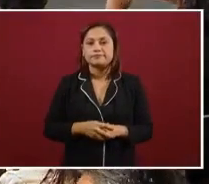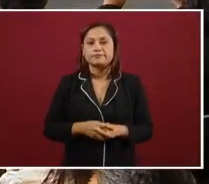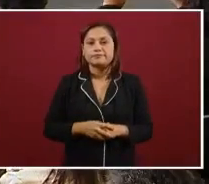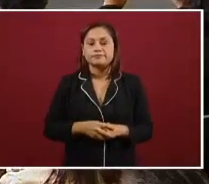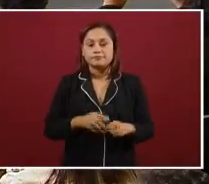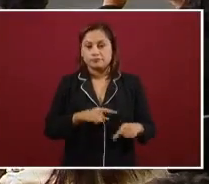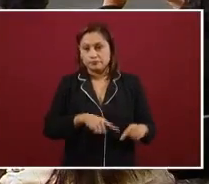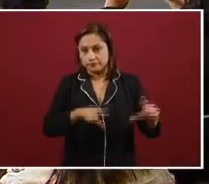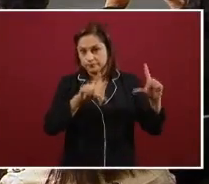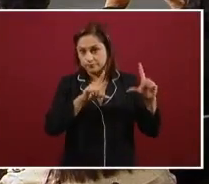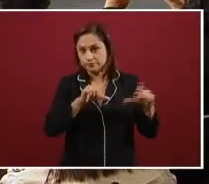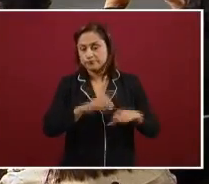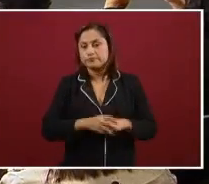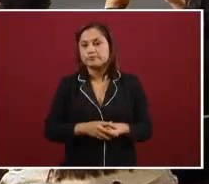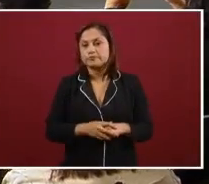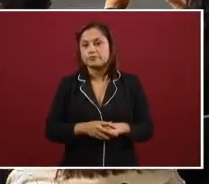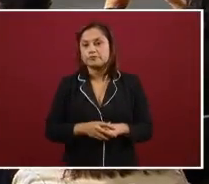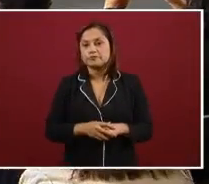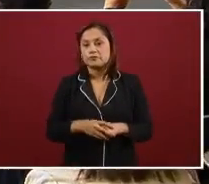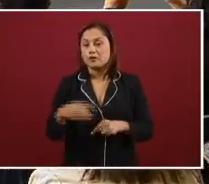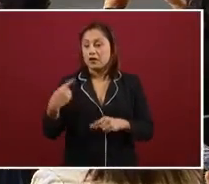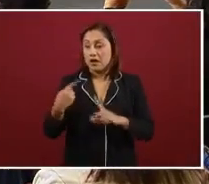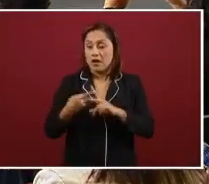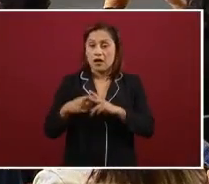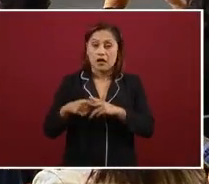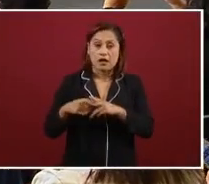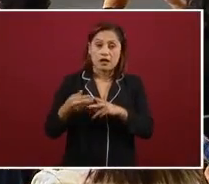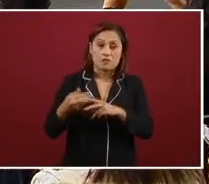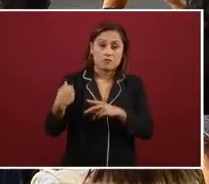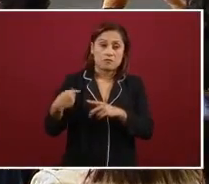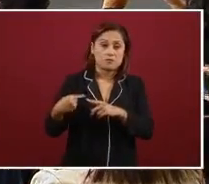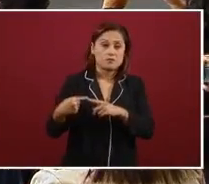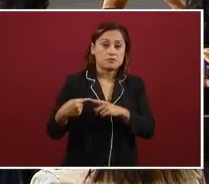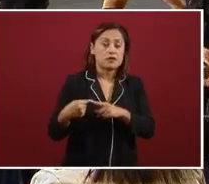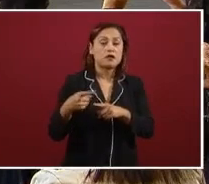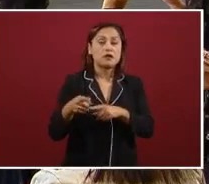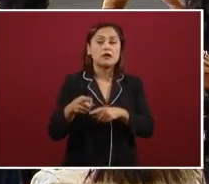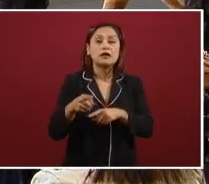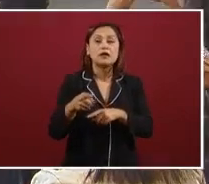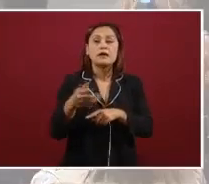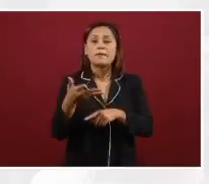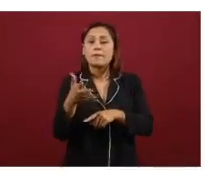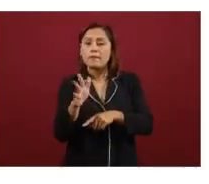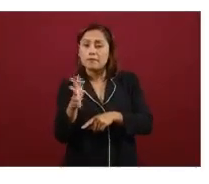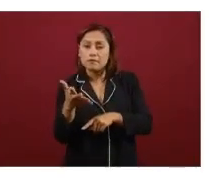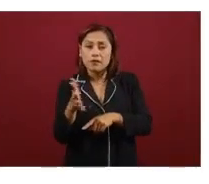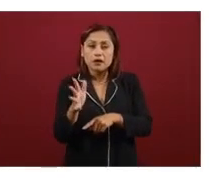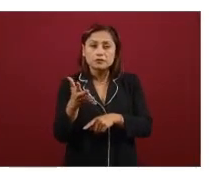Igualmente, desde que empezó este esfuerzo, han trabajado alrededor de